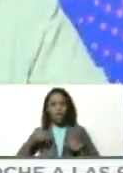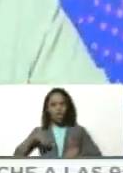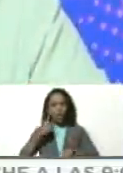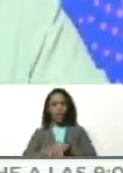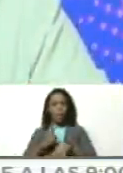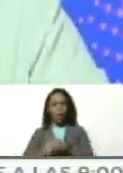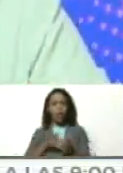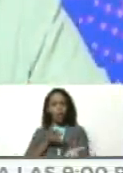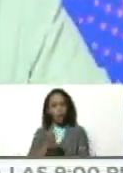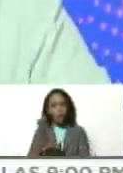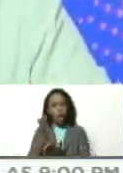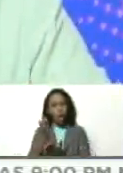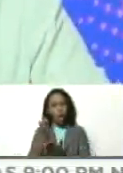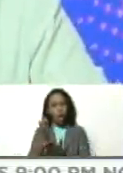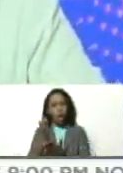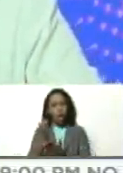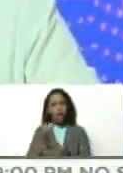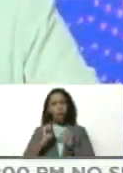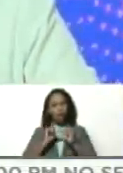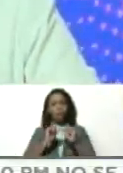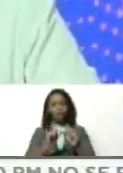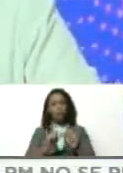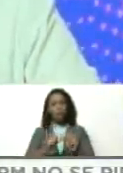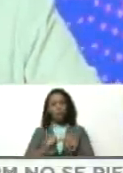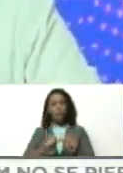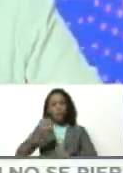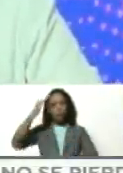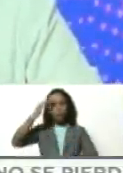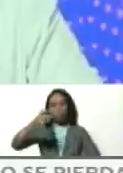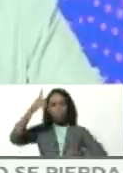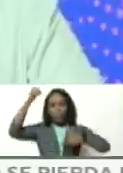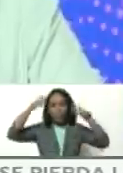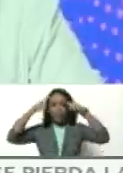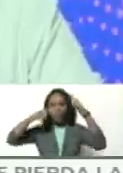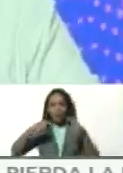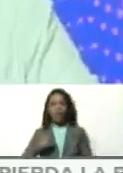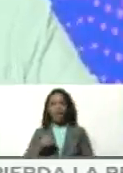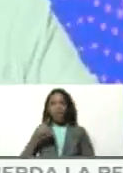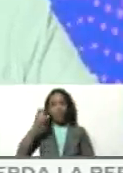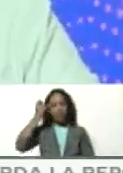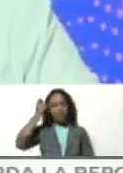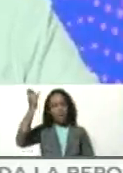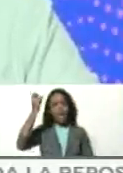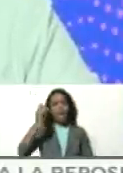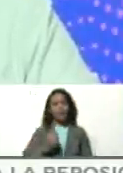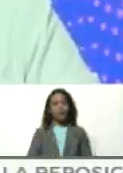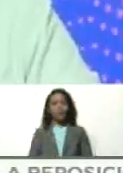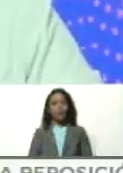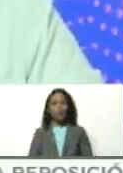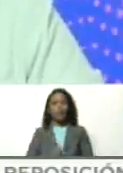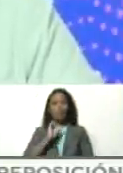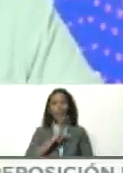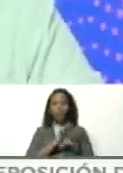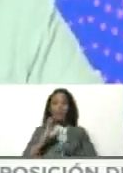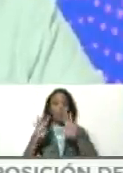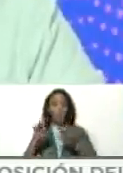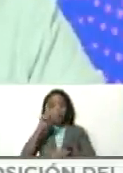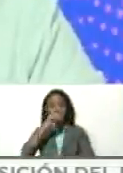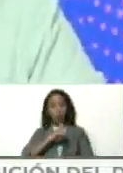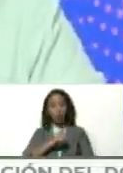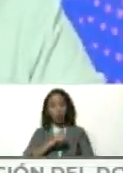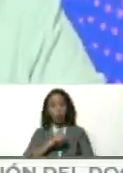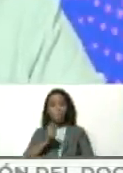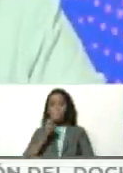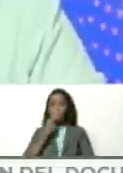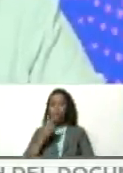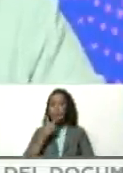lealtad perpetua al comandante Chávez, a su ideal. 59 años,